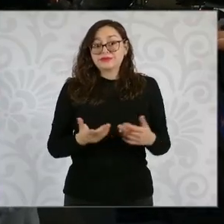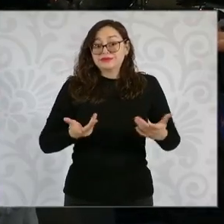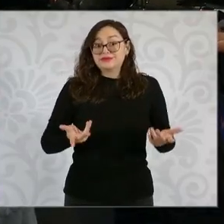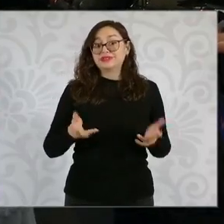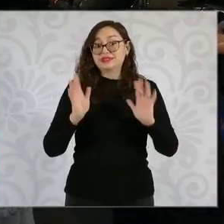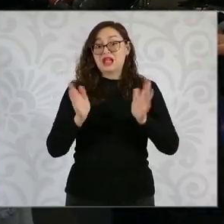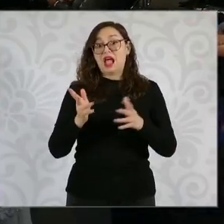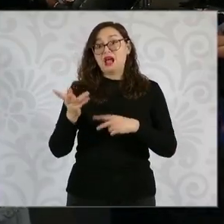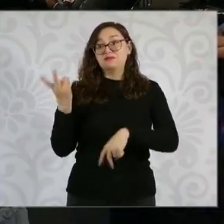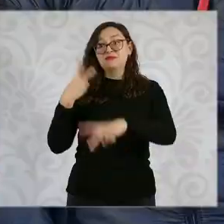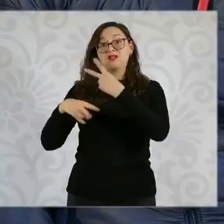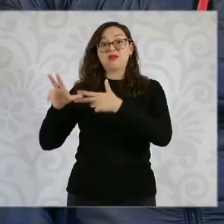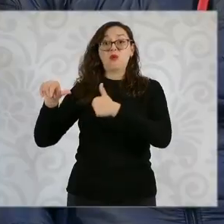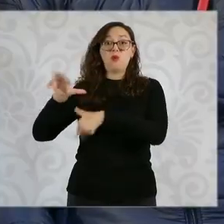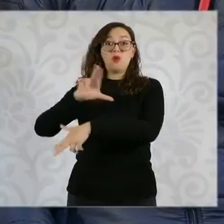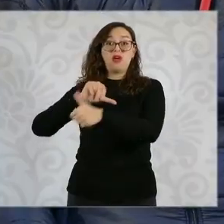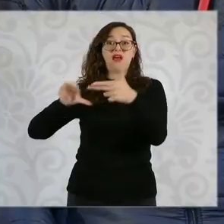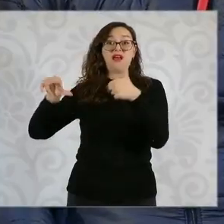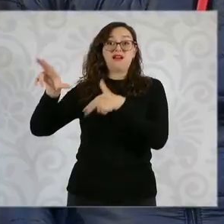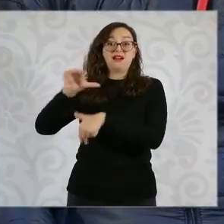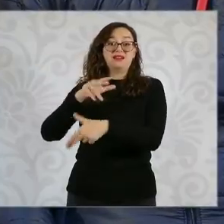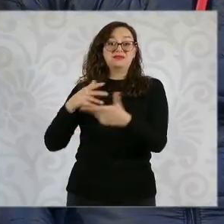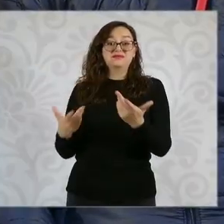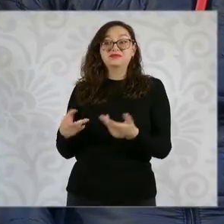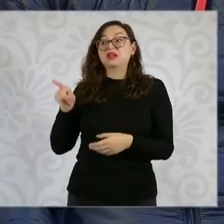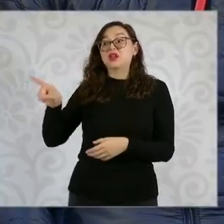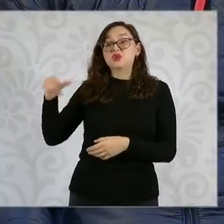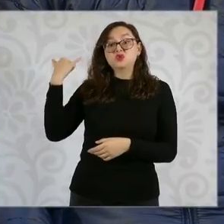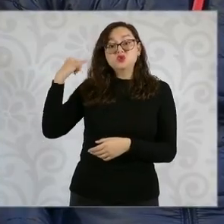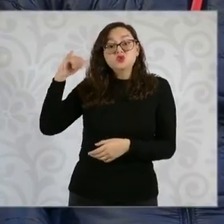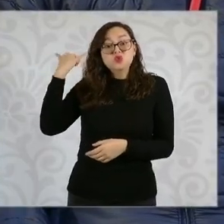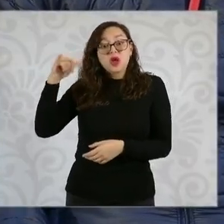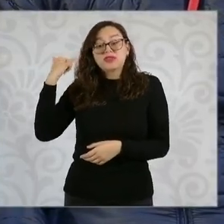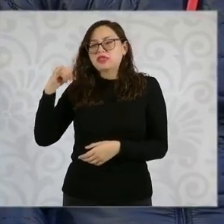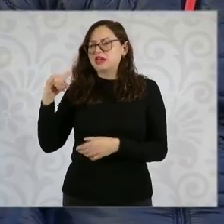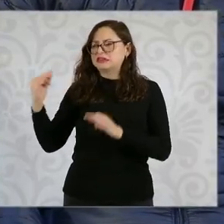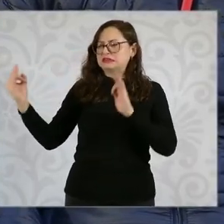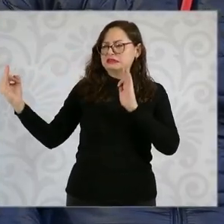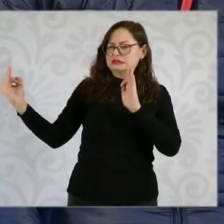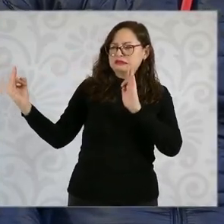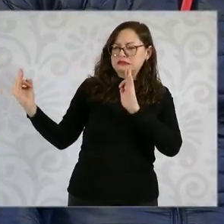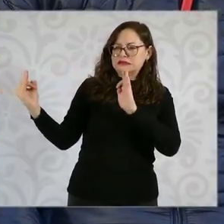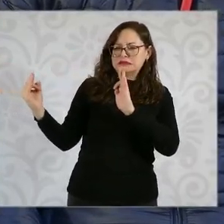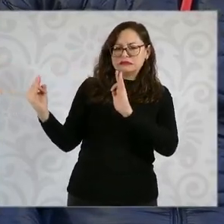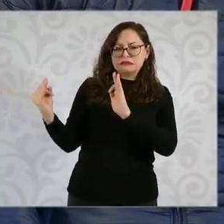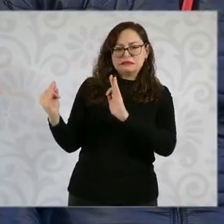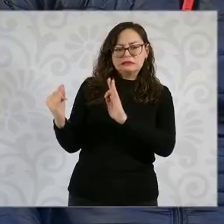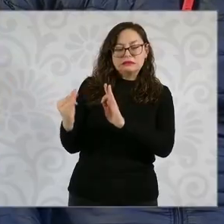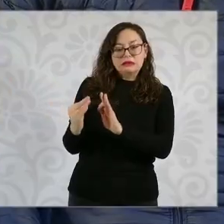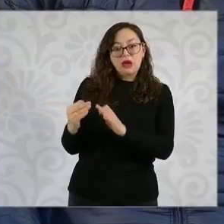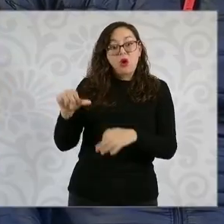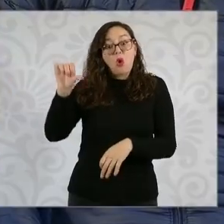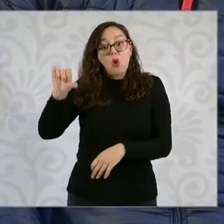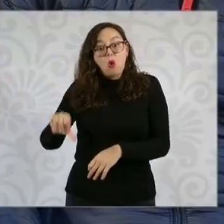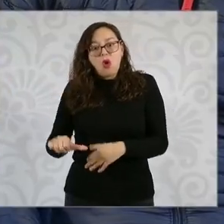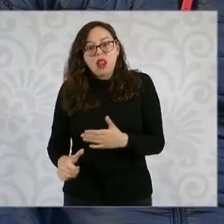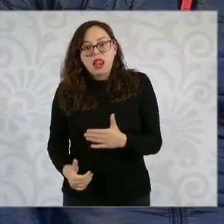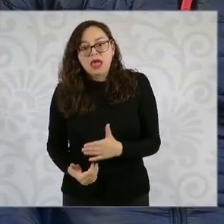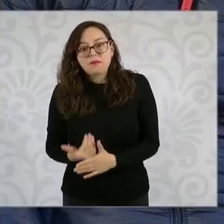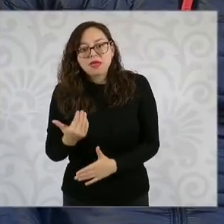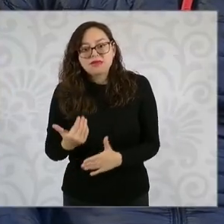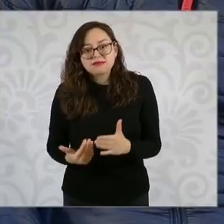península de Yucatán. Todo parece indicar que creció a las 3 de la mañana, según estamos viendo un reporte del meteorológico, a